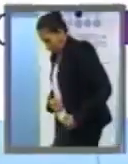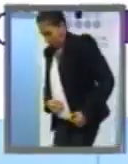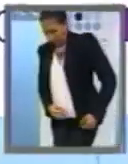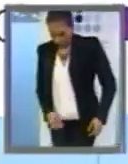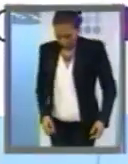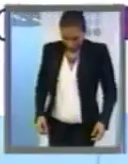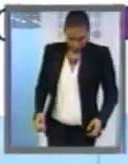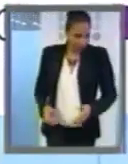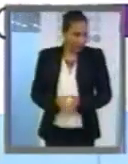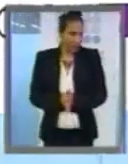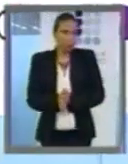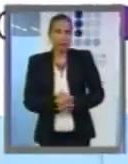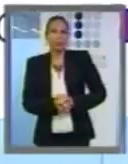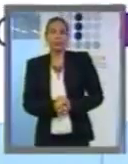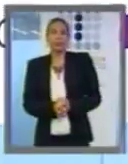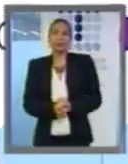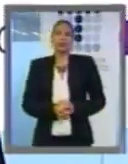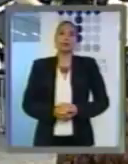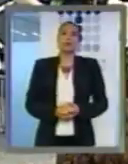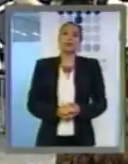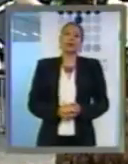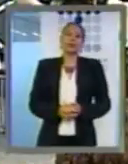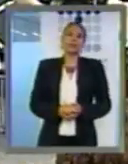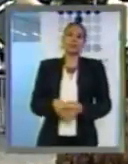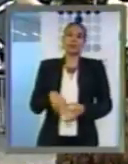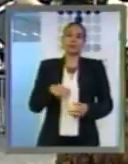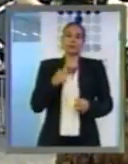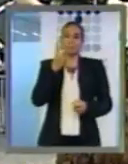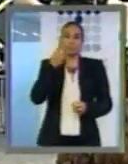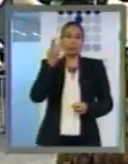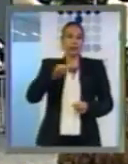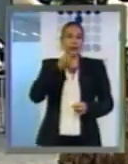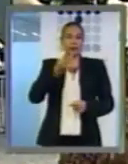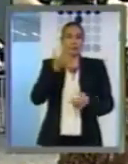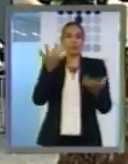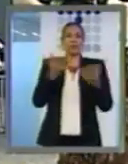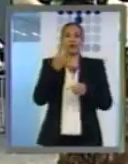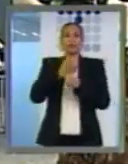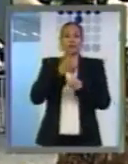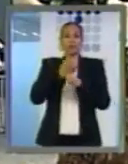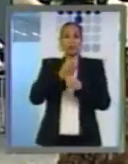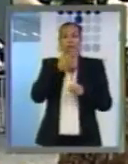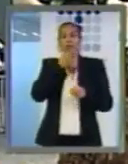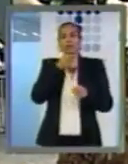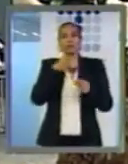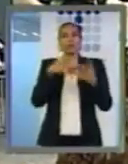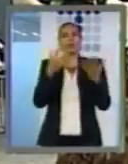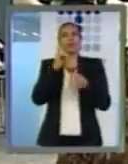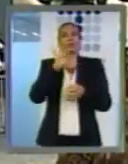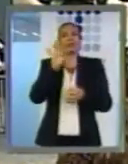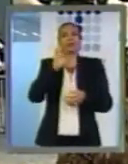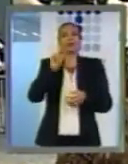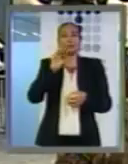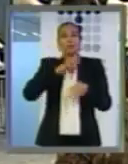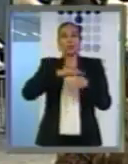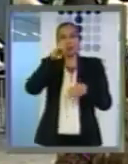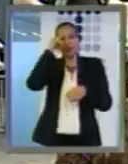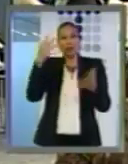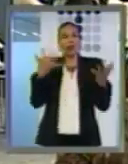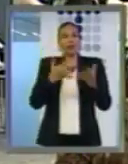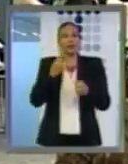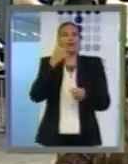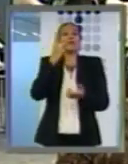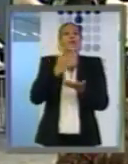Sí. Lourdes, doctora, por favor. Las dos preguntas que me hacen, la primera de Nibardos, es que si no hubiera sido más fácil crear una